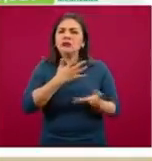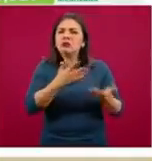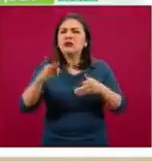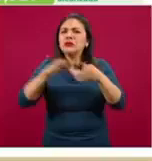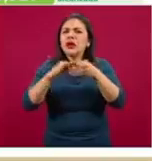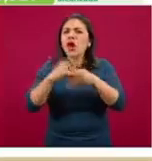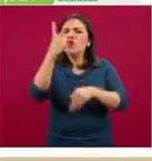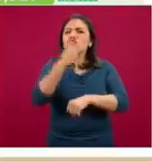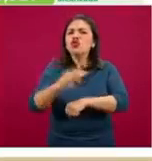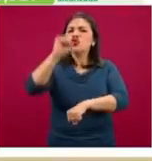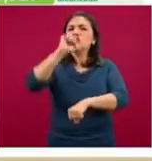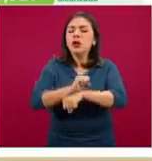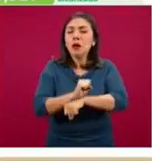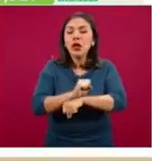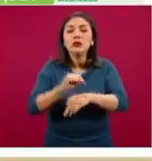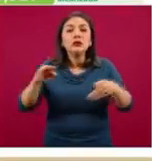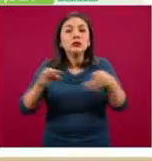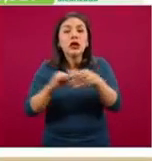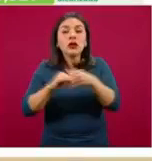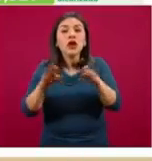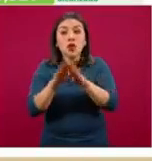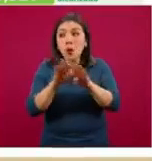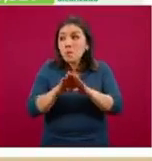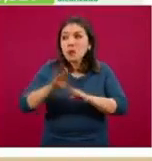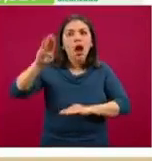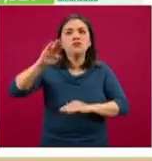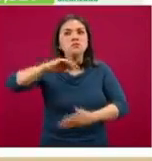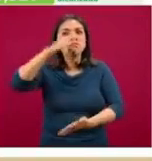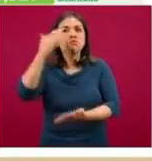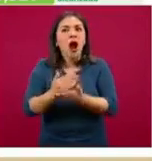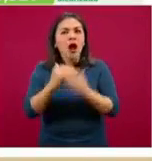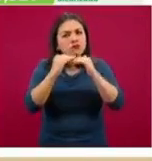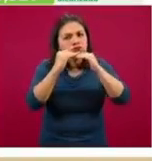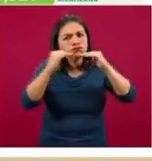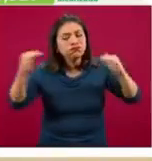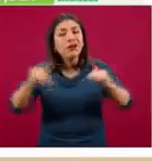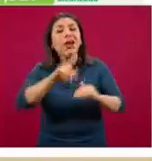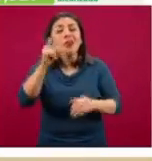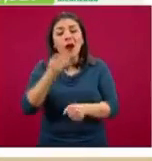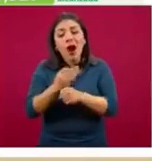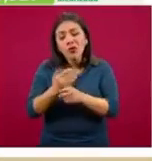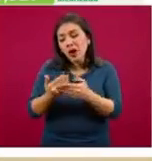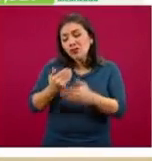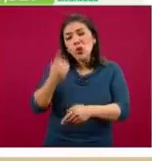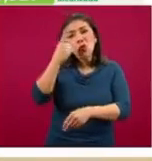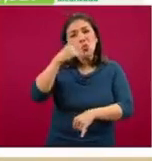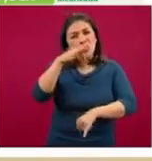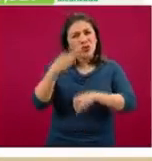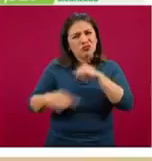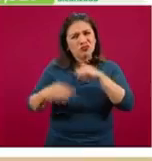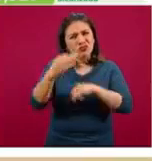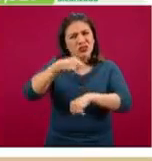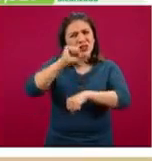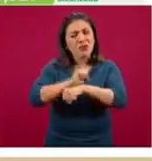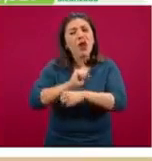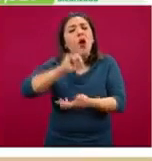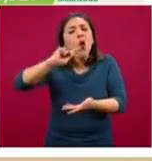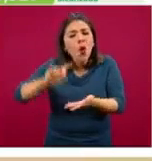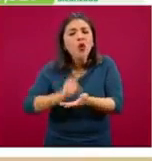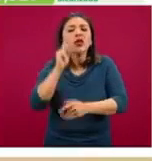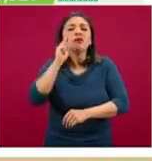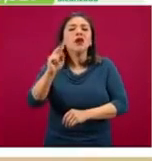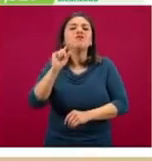semanas completas en donde el incremento se detuvo, pero ya en la última semana y media volvemos nuevamente a